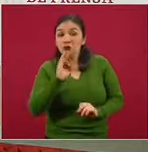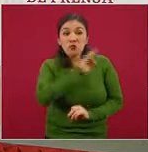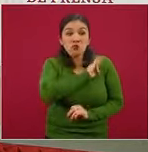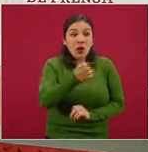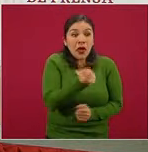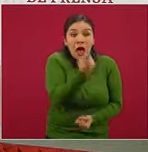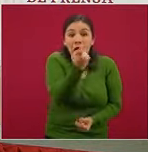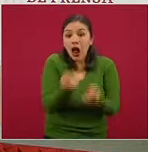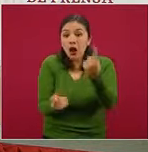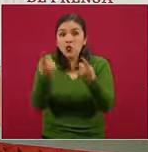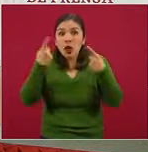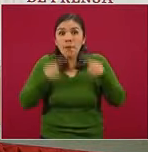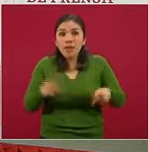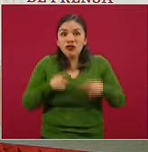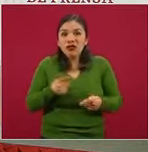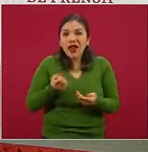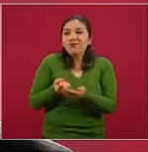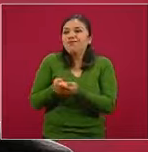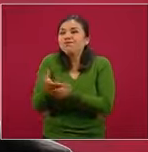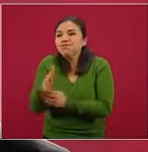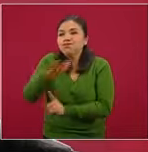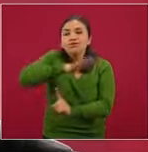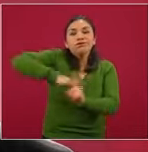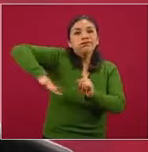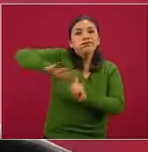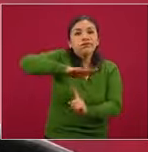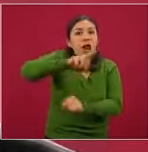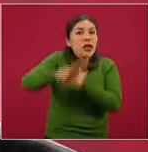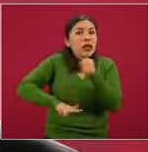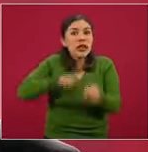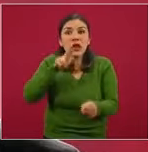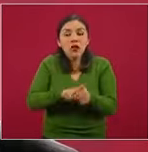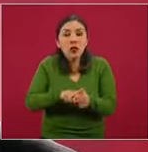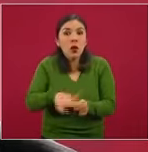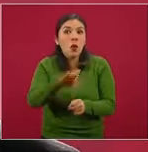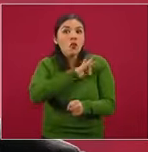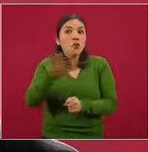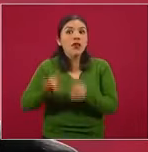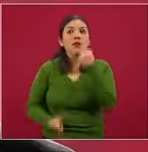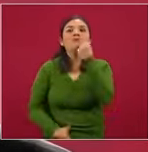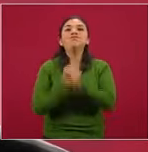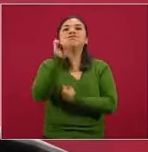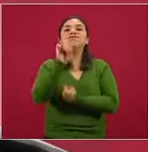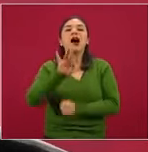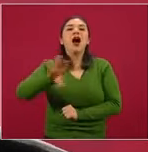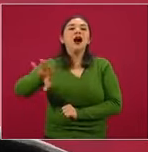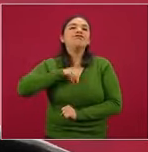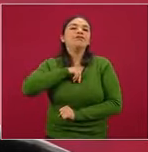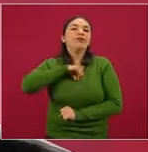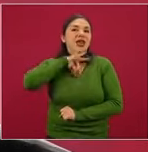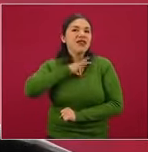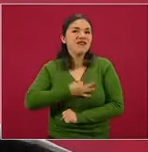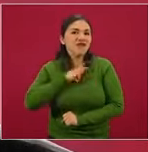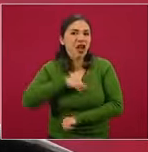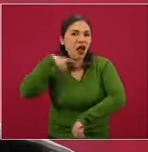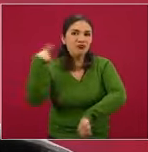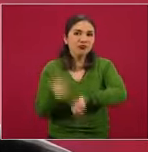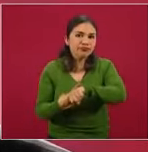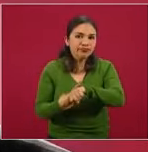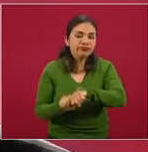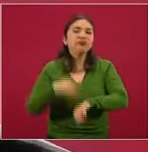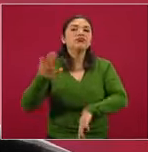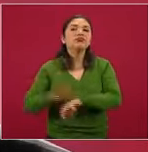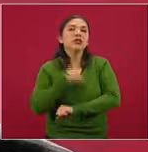esas personas, por esa exposición natural, lo vuelvo a enfatizar, puedan resultar infectadas o enfermas